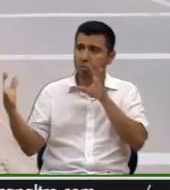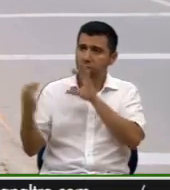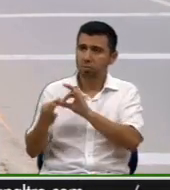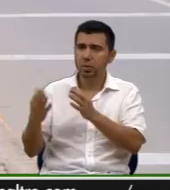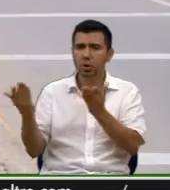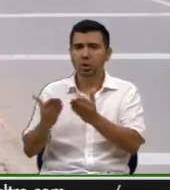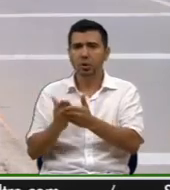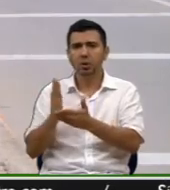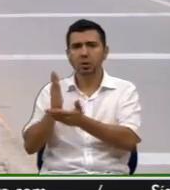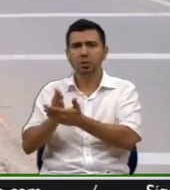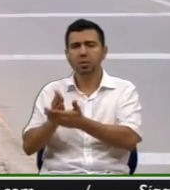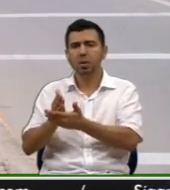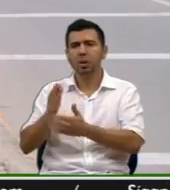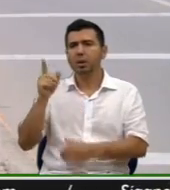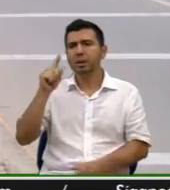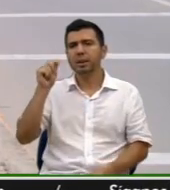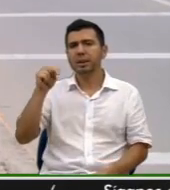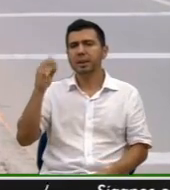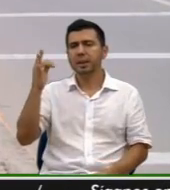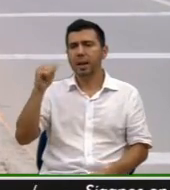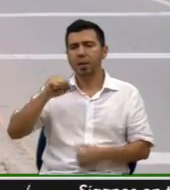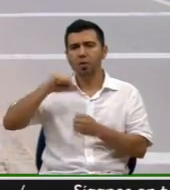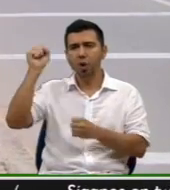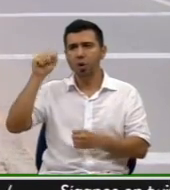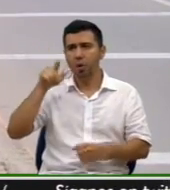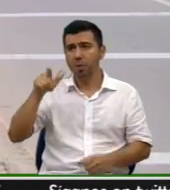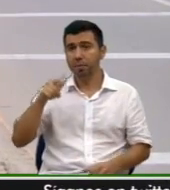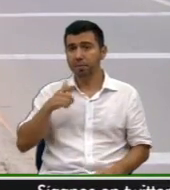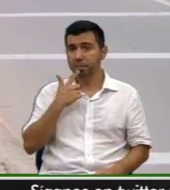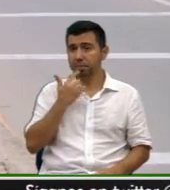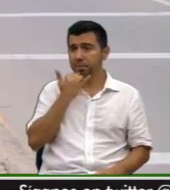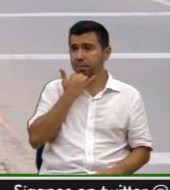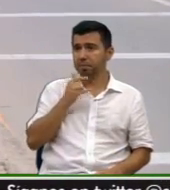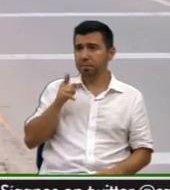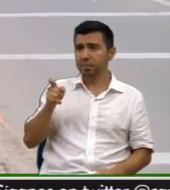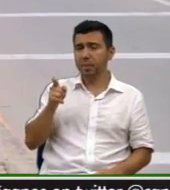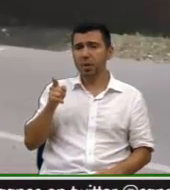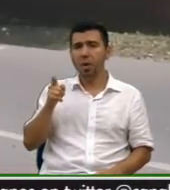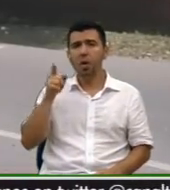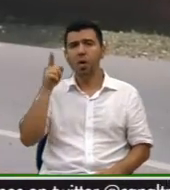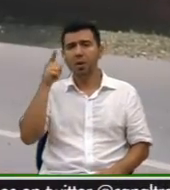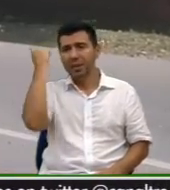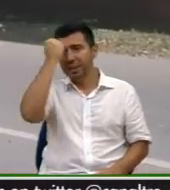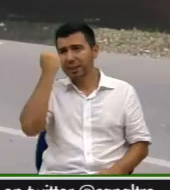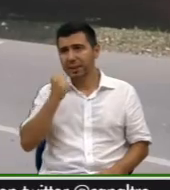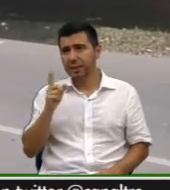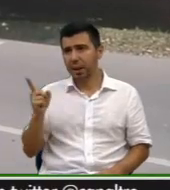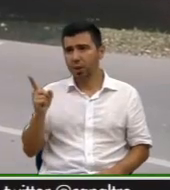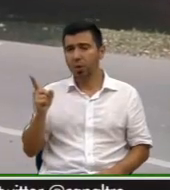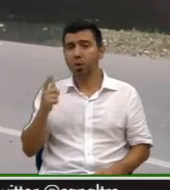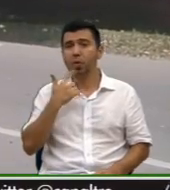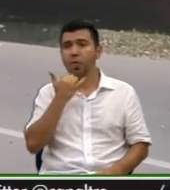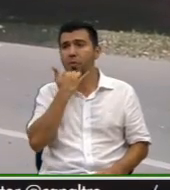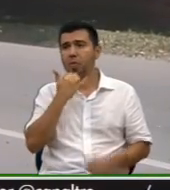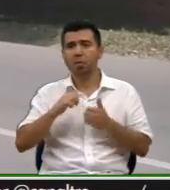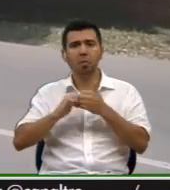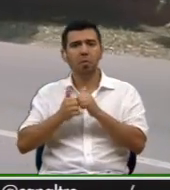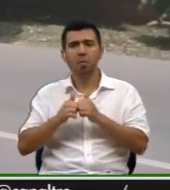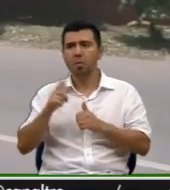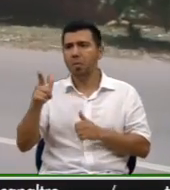anunciado el inicio del proyecto de las fotomultas sobre este corredor vial. Sin embargo, como ustedes pueden observar, hasta el momento no hay